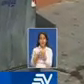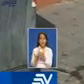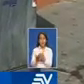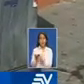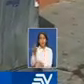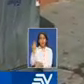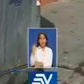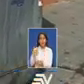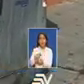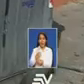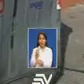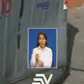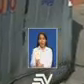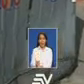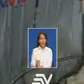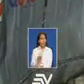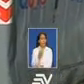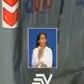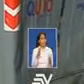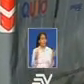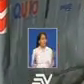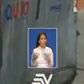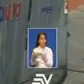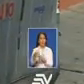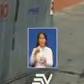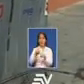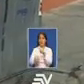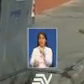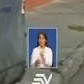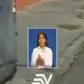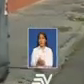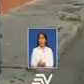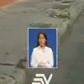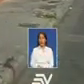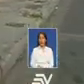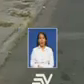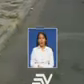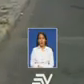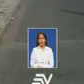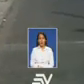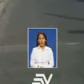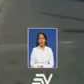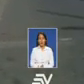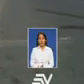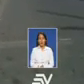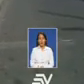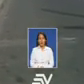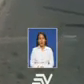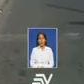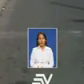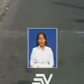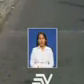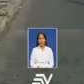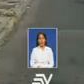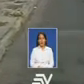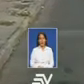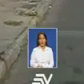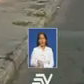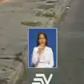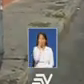el año pasado, ¿cuántos de estos contenedores resultaban dañados? Le preguntamos a la gerente de Maceo. Muy buenos días, Yolanda Gaeta. Muy buenos